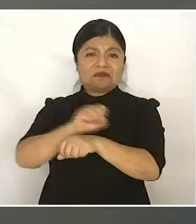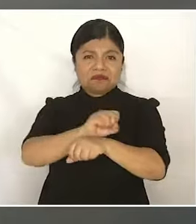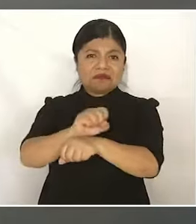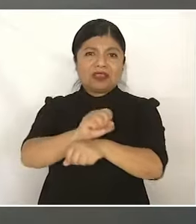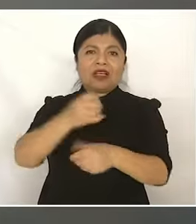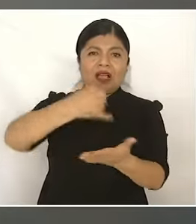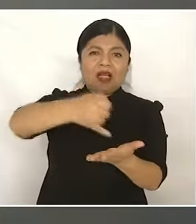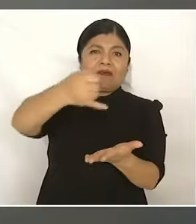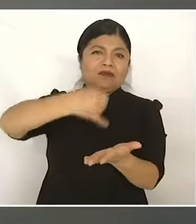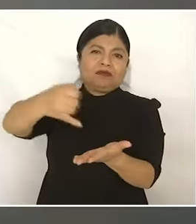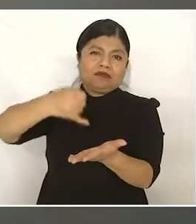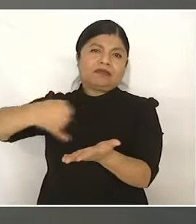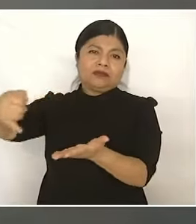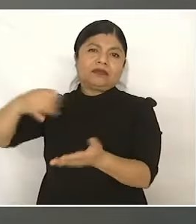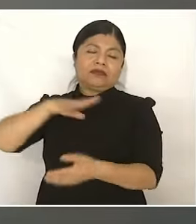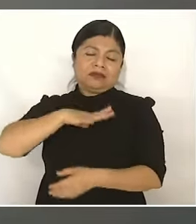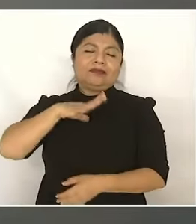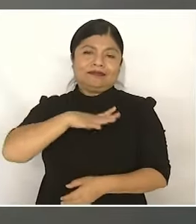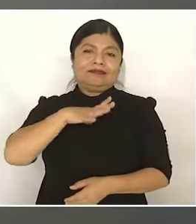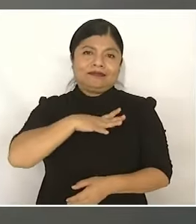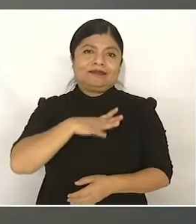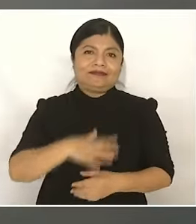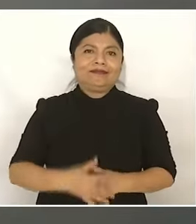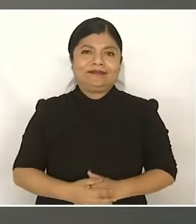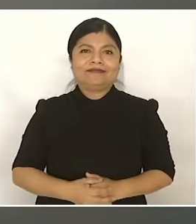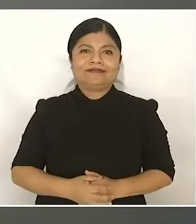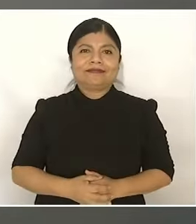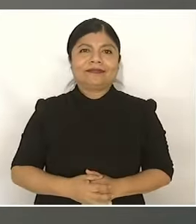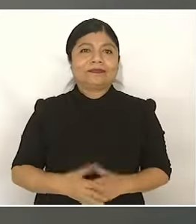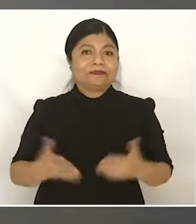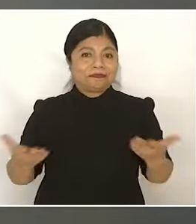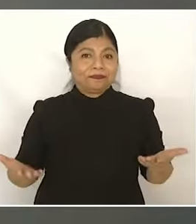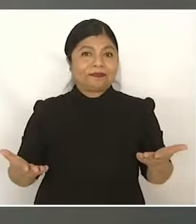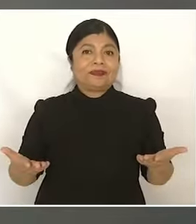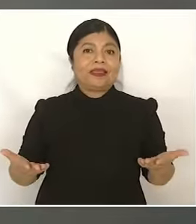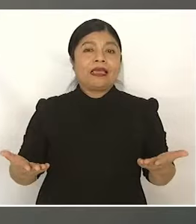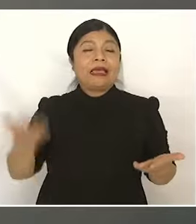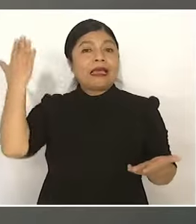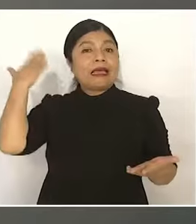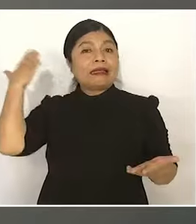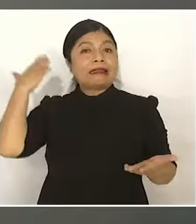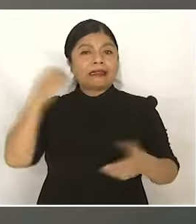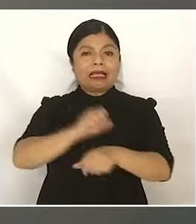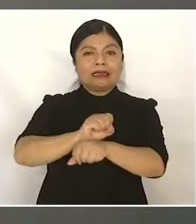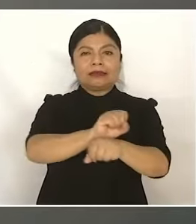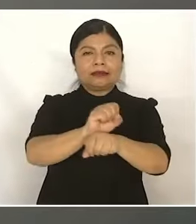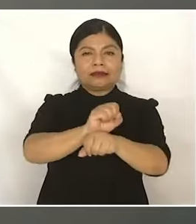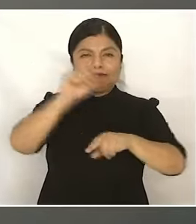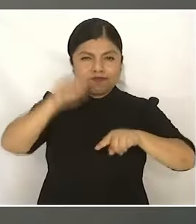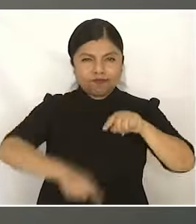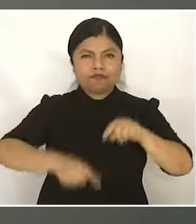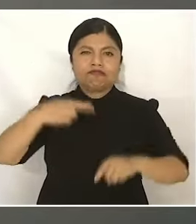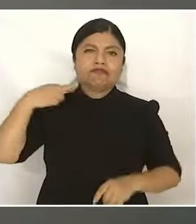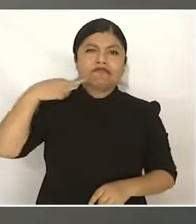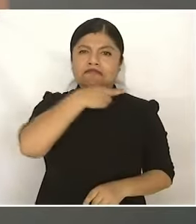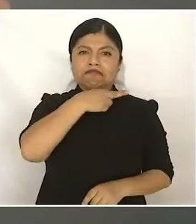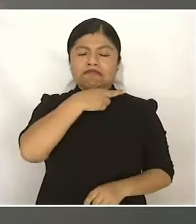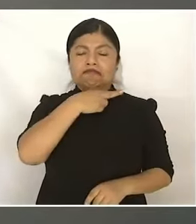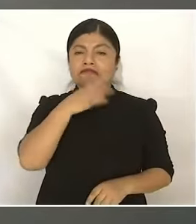aún cuando no se logró de inmediato la abolición de la esclavitud,